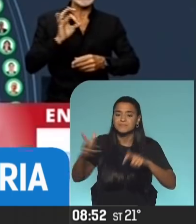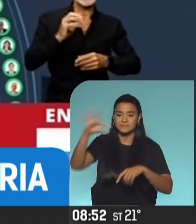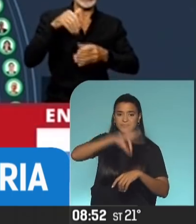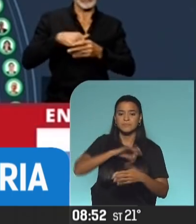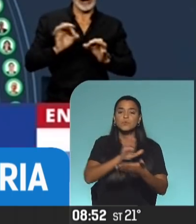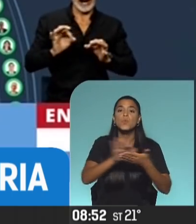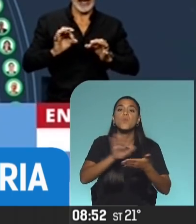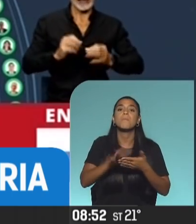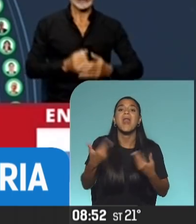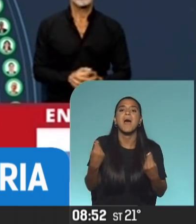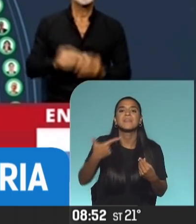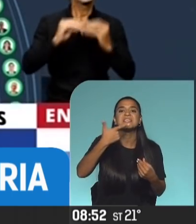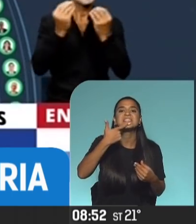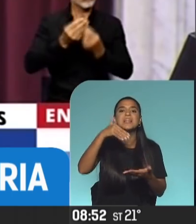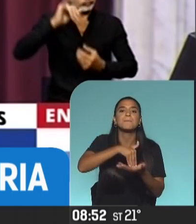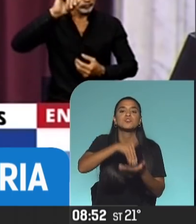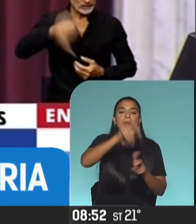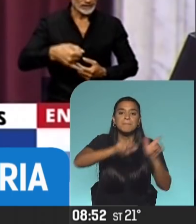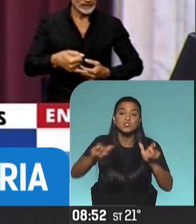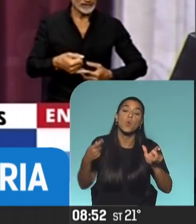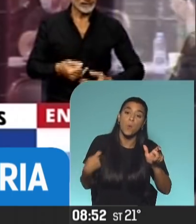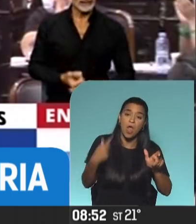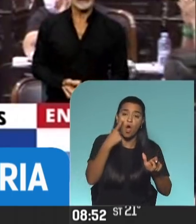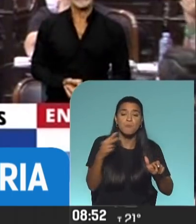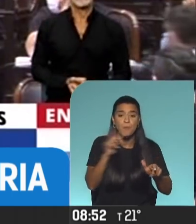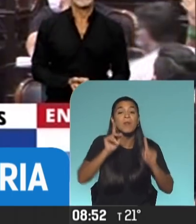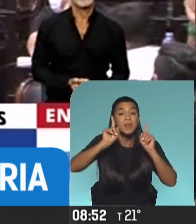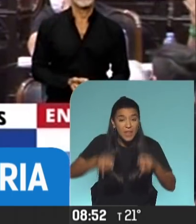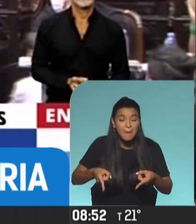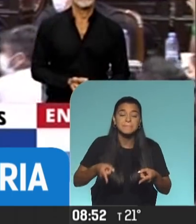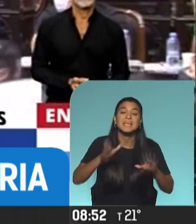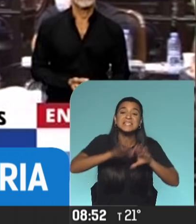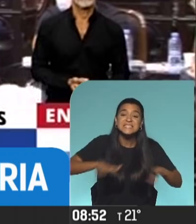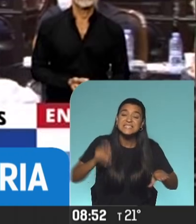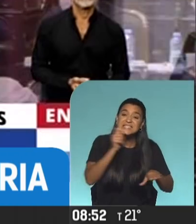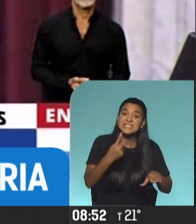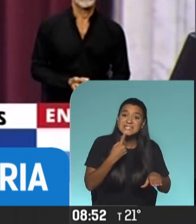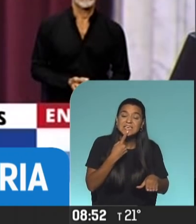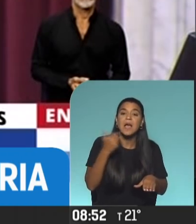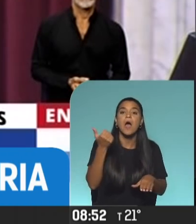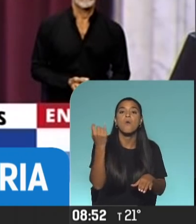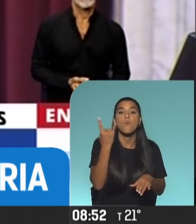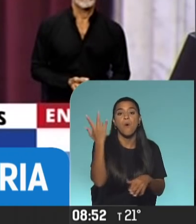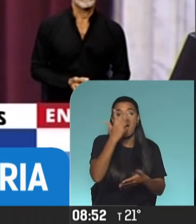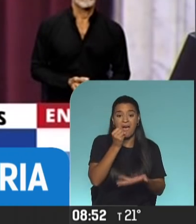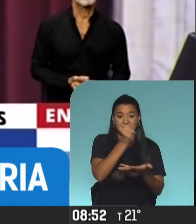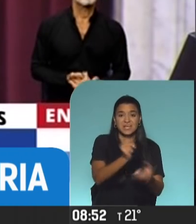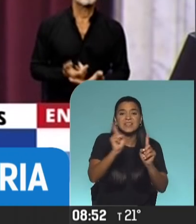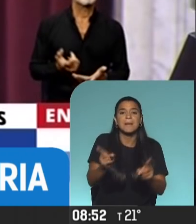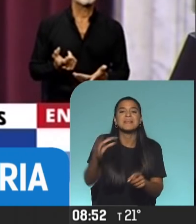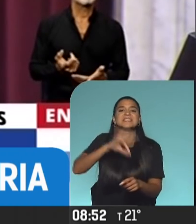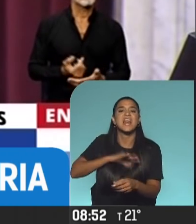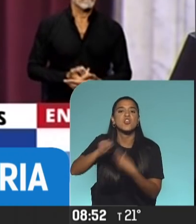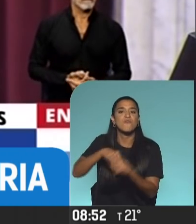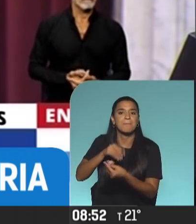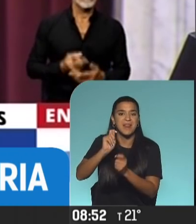17 millones de personas, jubilados y jubiladas, pero también chicos y chicas de la asignación universal y del salario familiar. Así